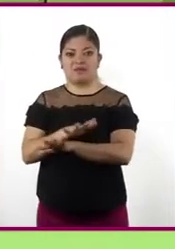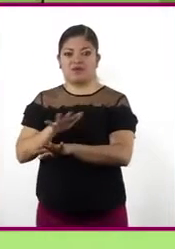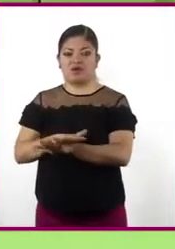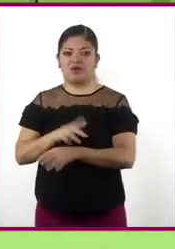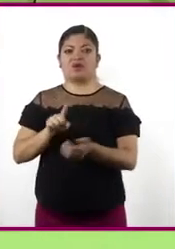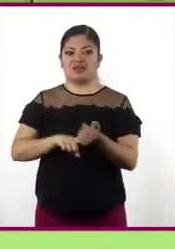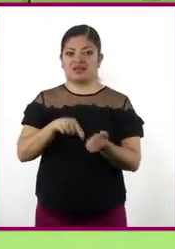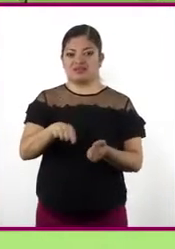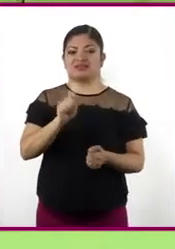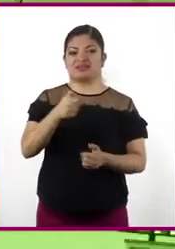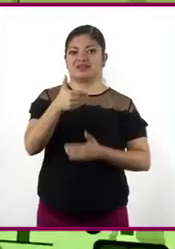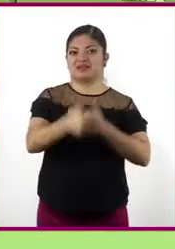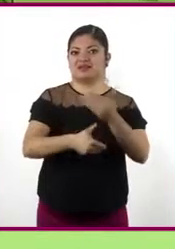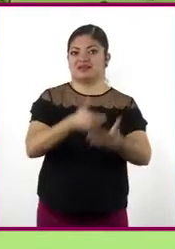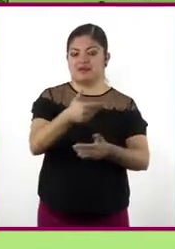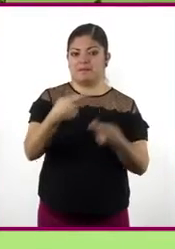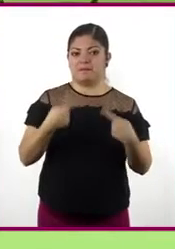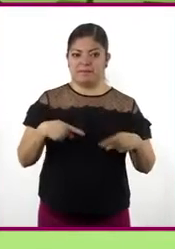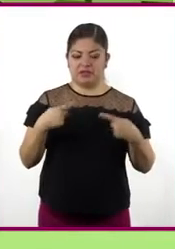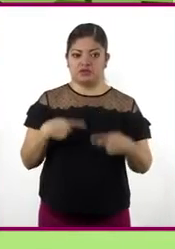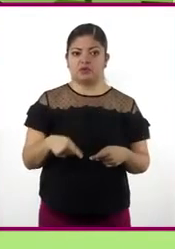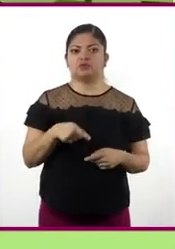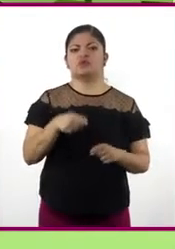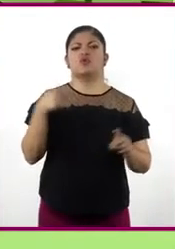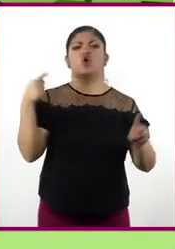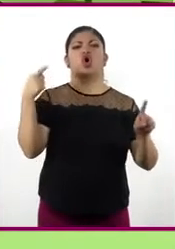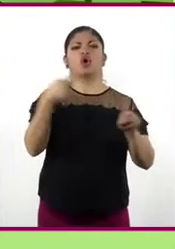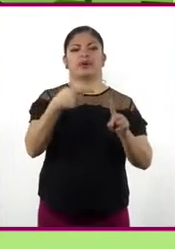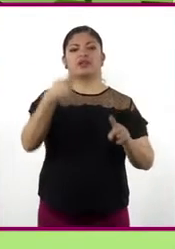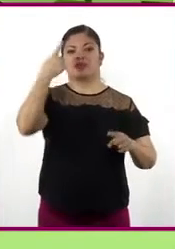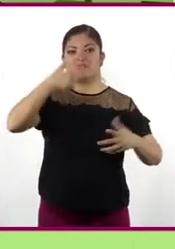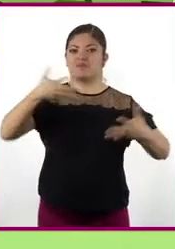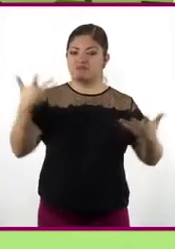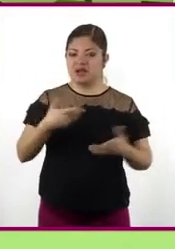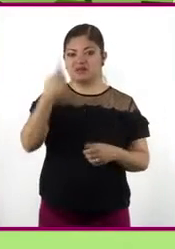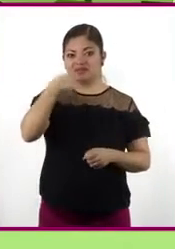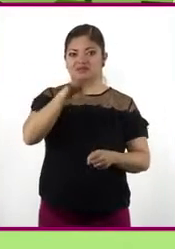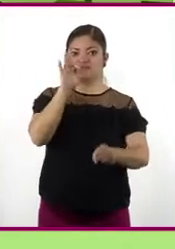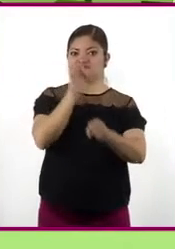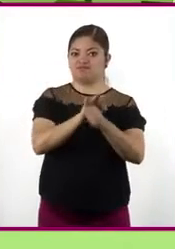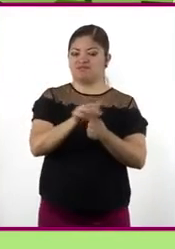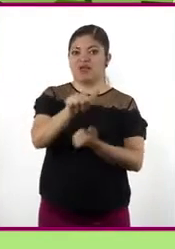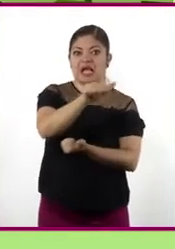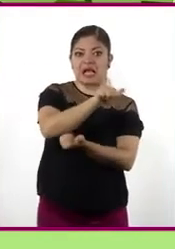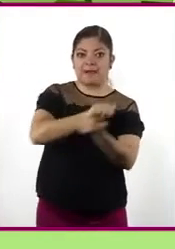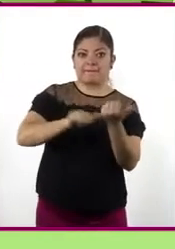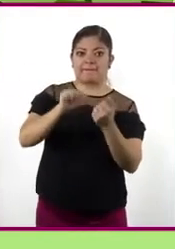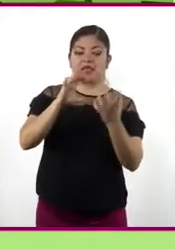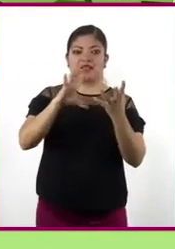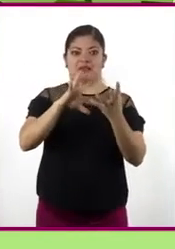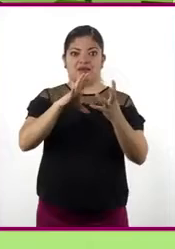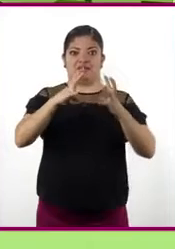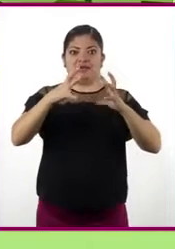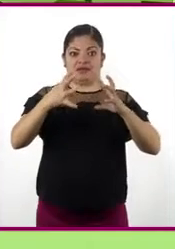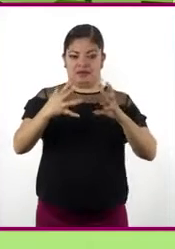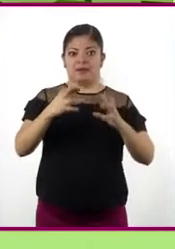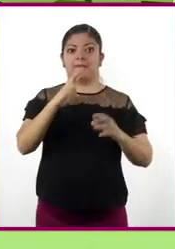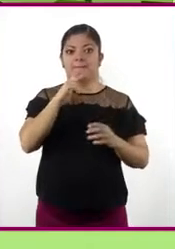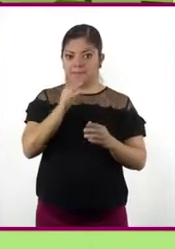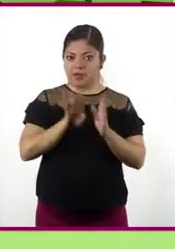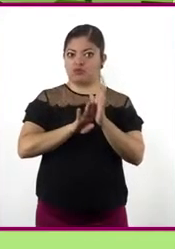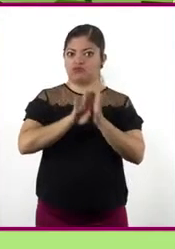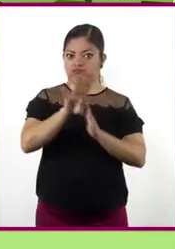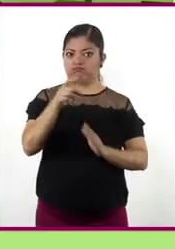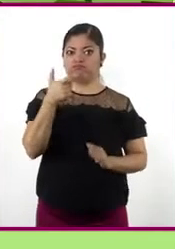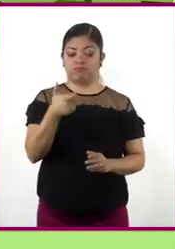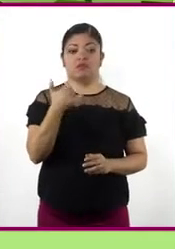ampliamente comunitaria y participativa, con el objetivo de implementar acciones para proteger al medio ambiente, la prosperidad económica